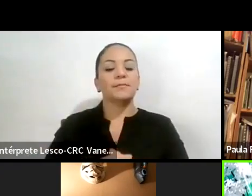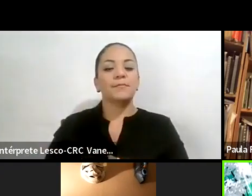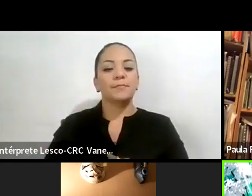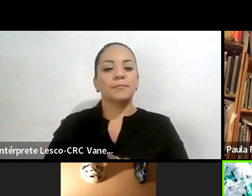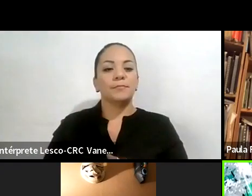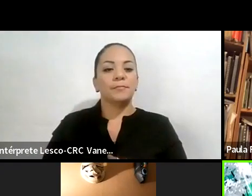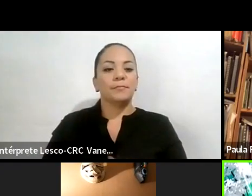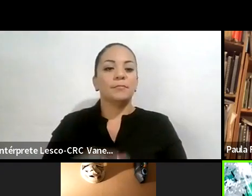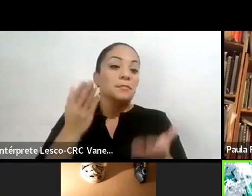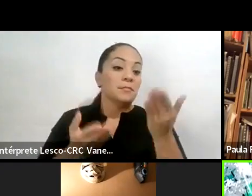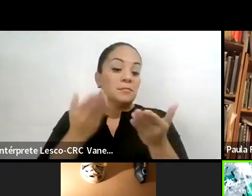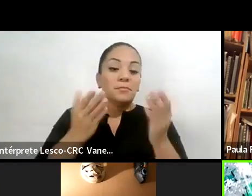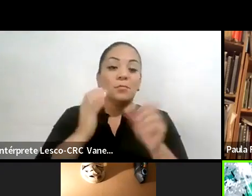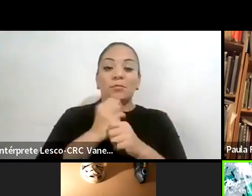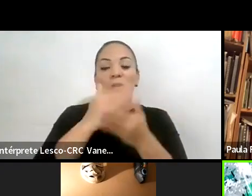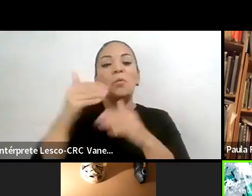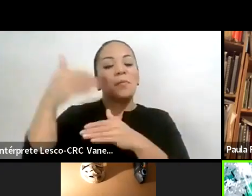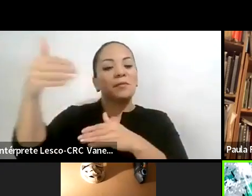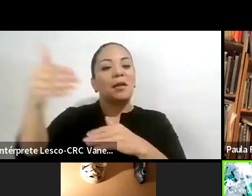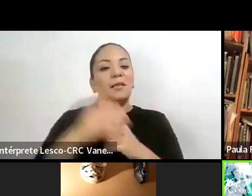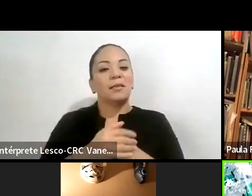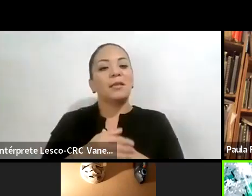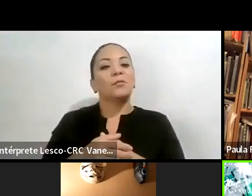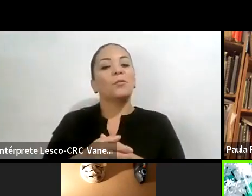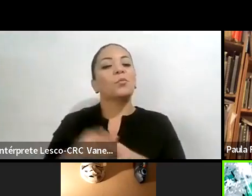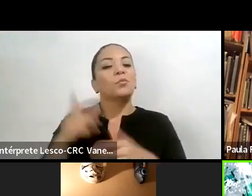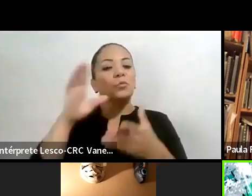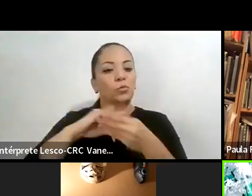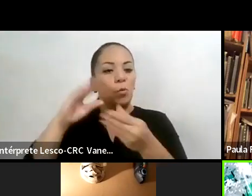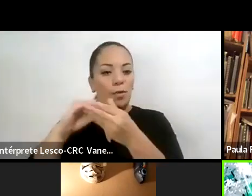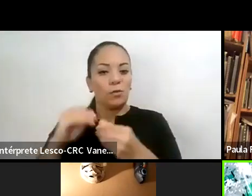podamos hacer algo por ahí más adelante con estos cuentos y la